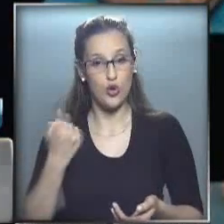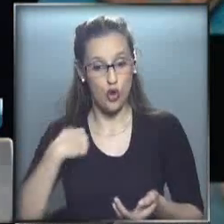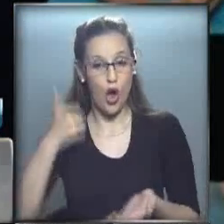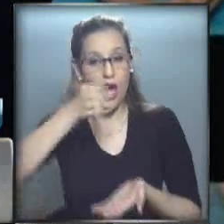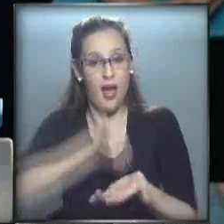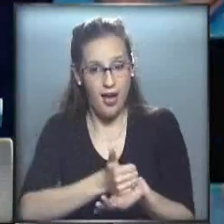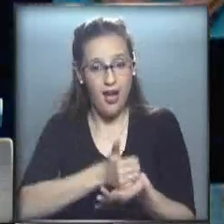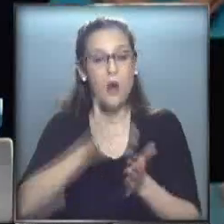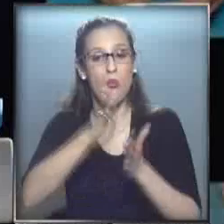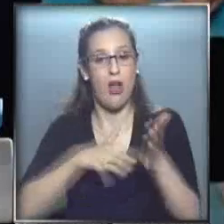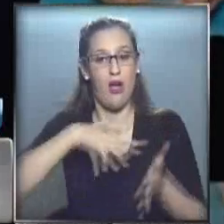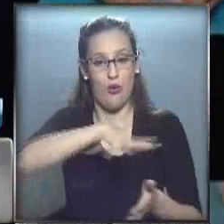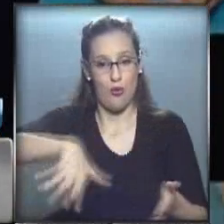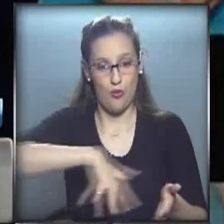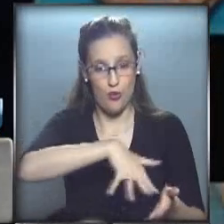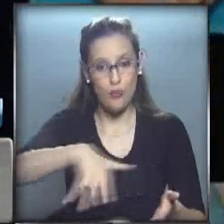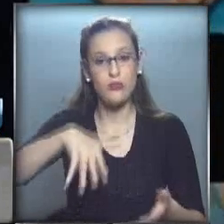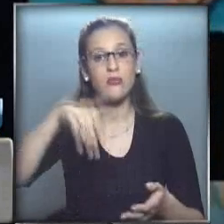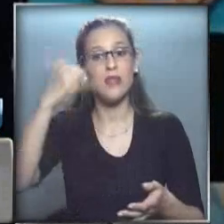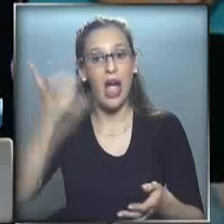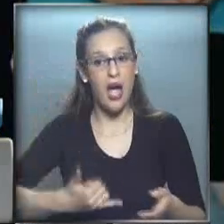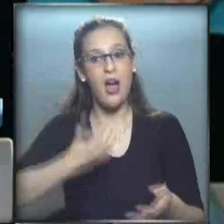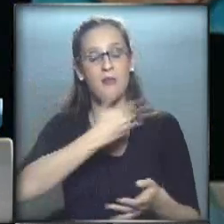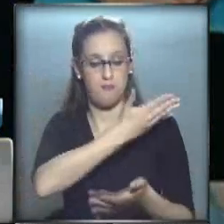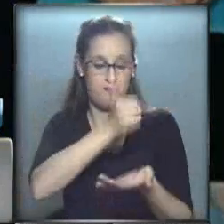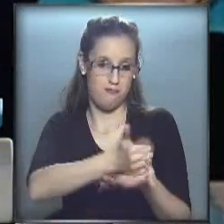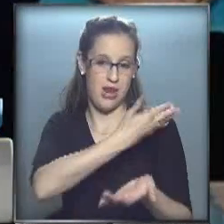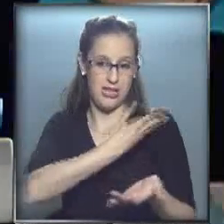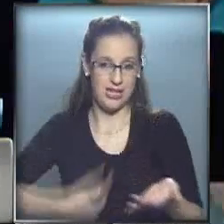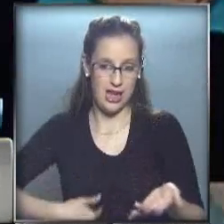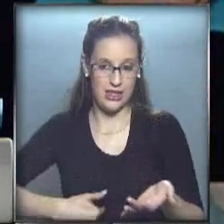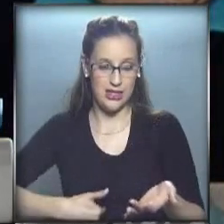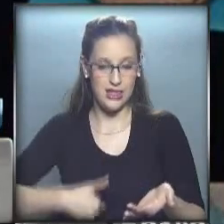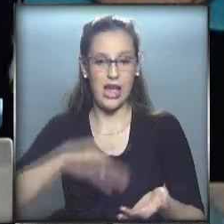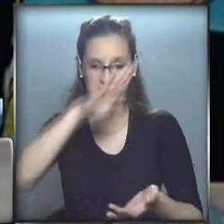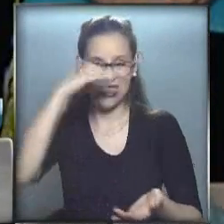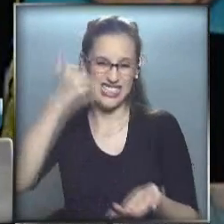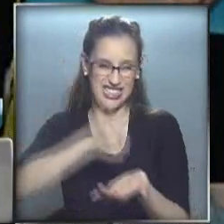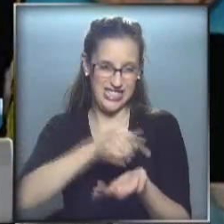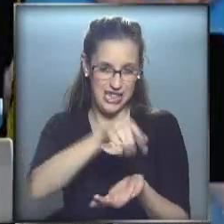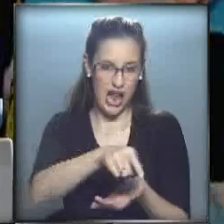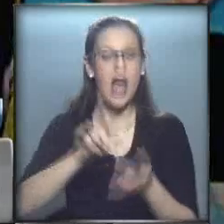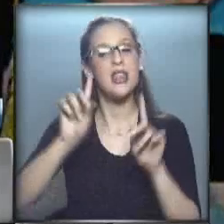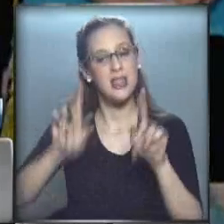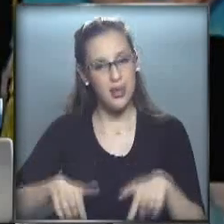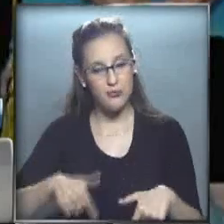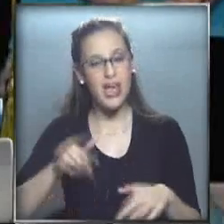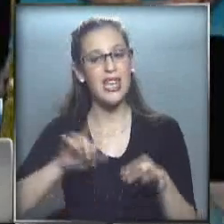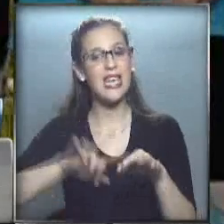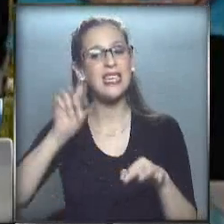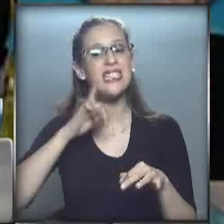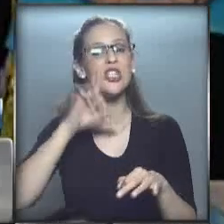de la Casa de Gobierno, donde se encuentran la señora Presidenta de la Nación, doctora Cristina Fernández de Kirchner, el doctor Axel